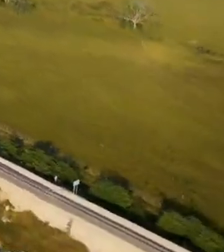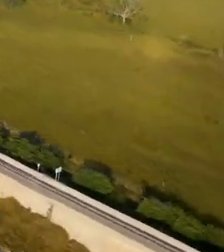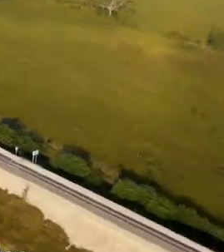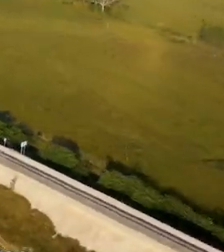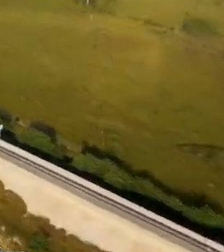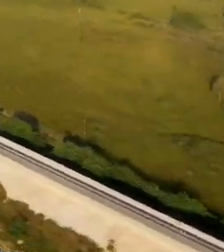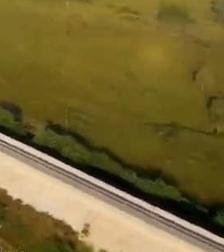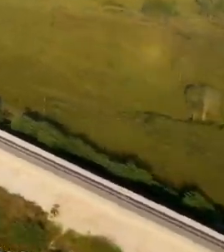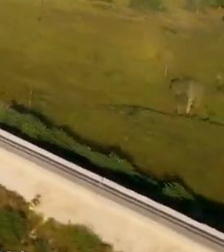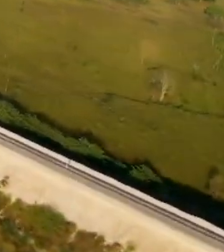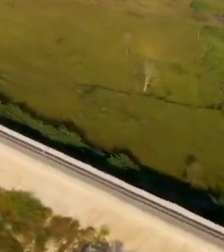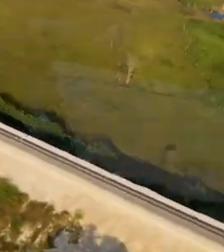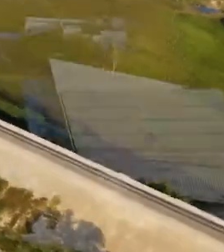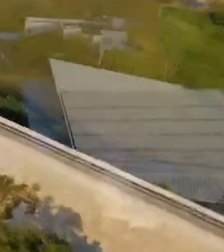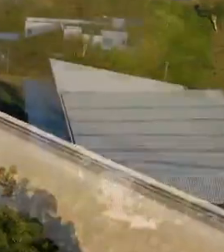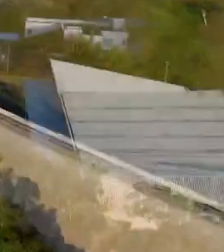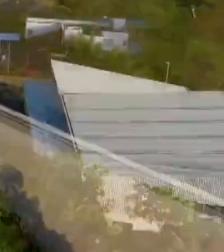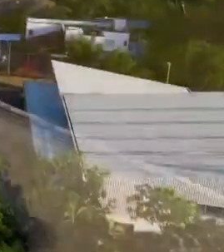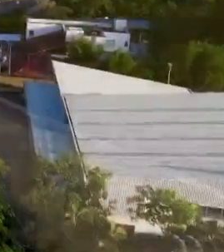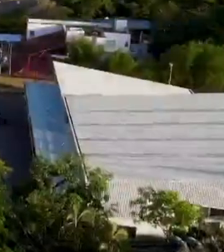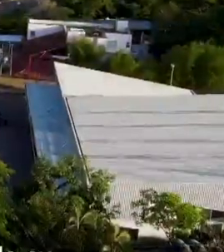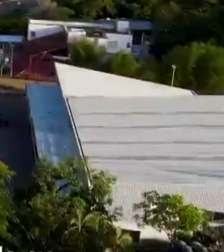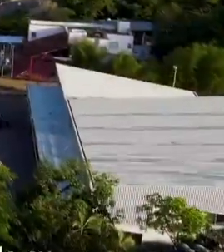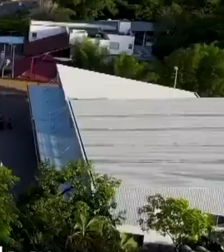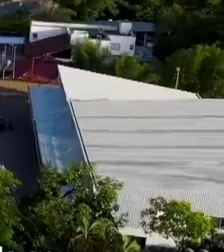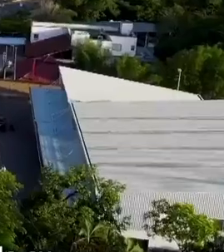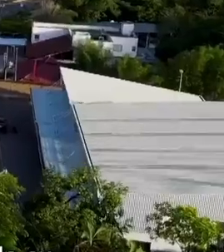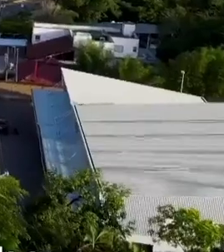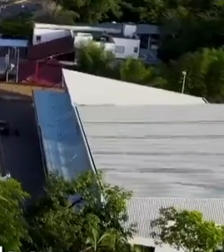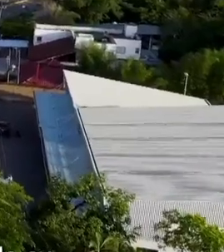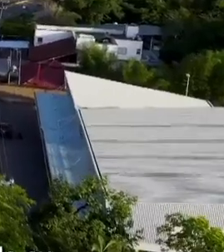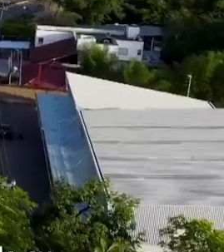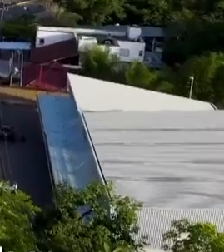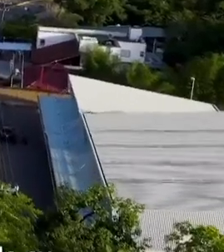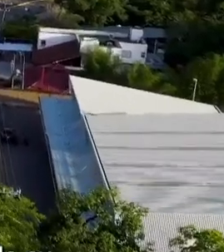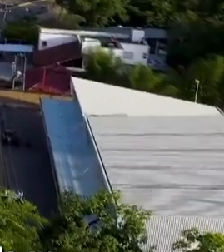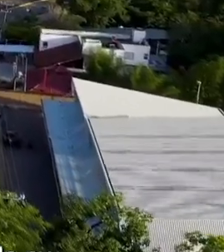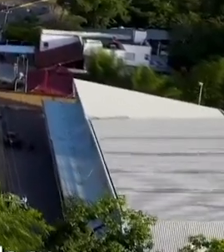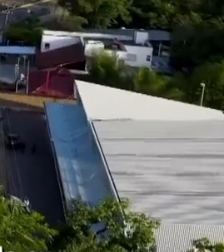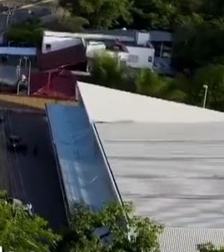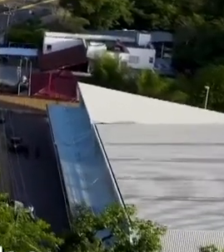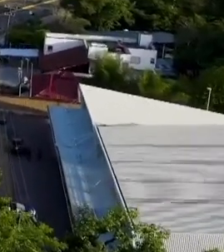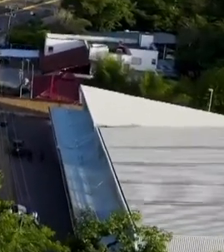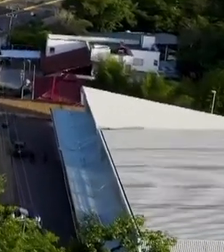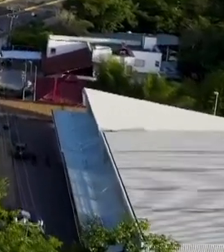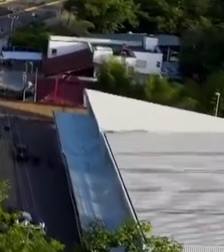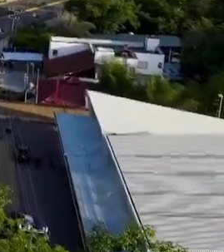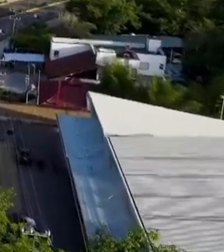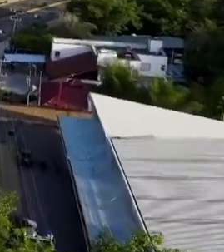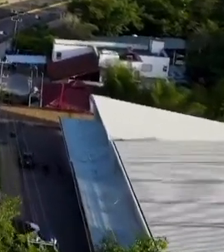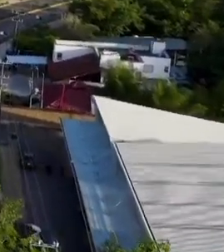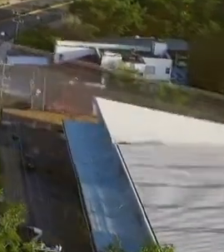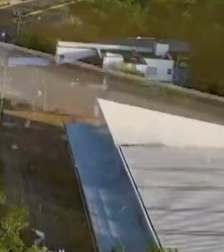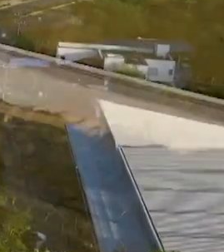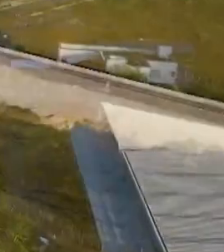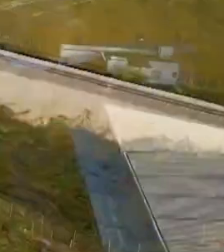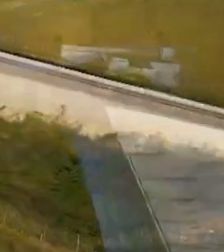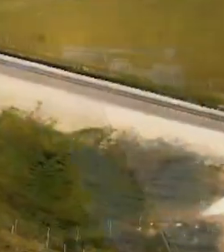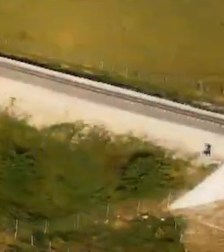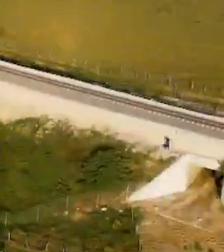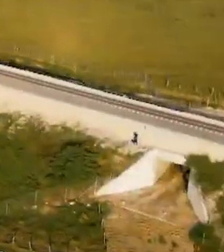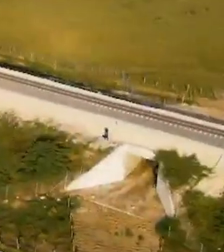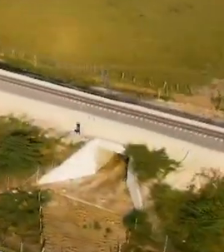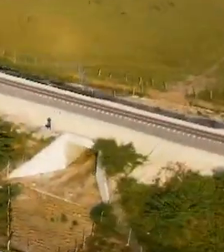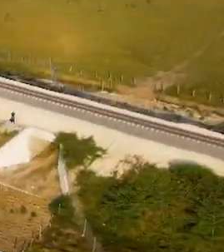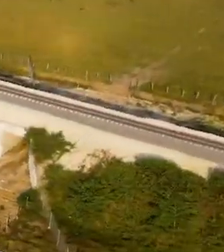y entender sus secretos. En este pueblo mágico, el viajero no solo encontrará el punto de inicio de su camino a través del Tren Maya,